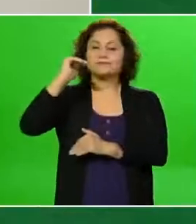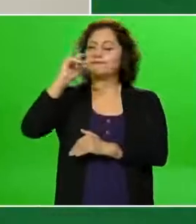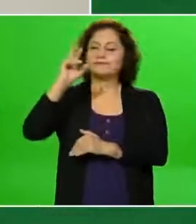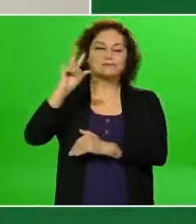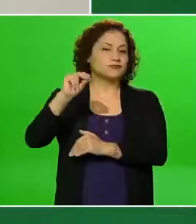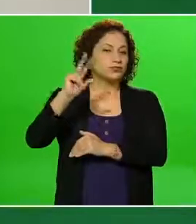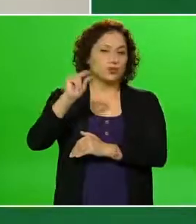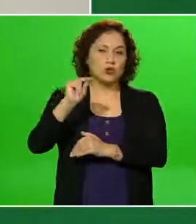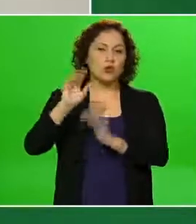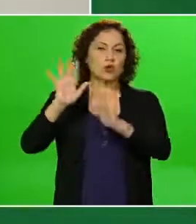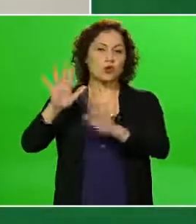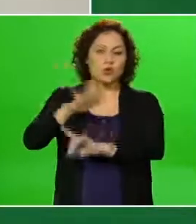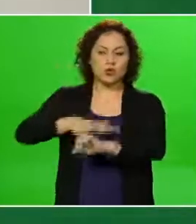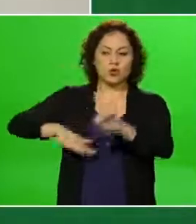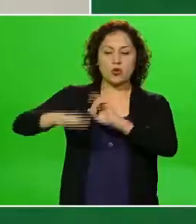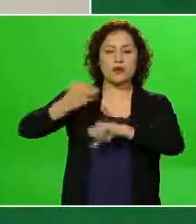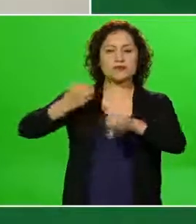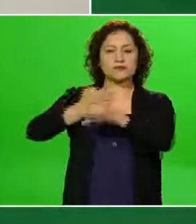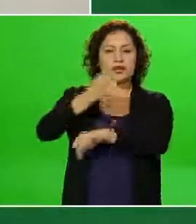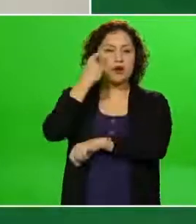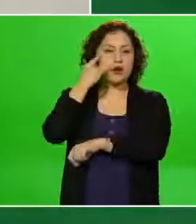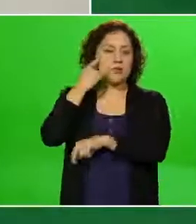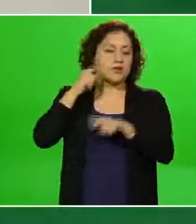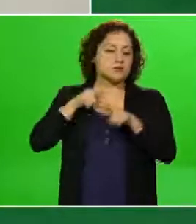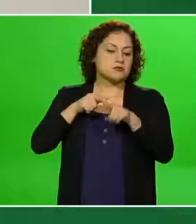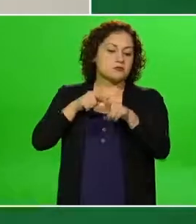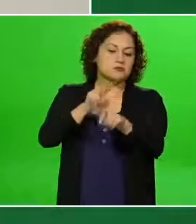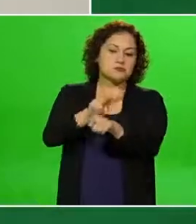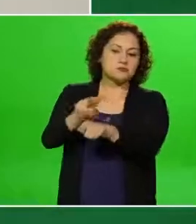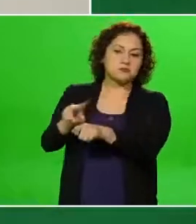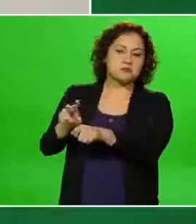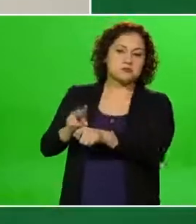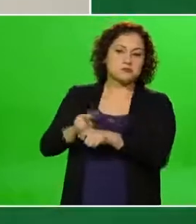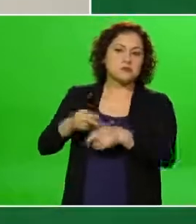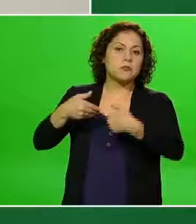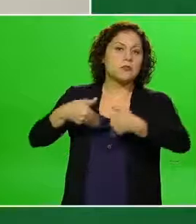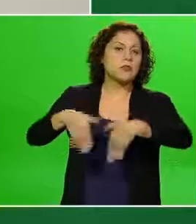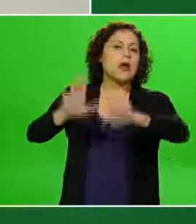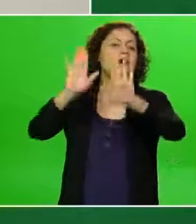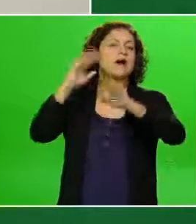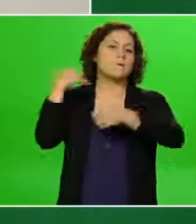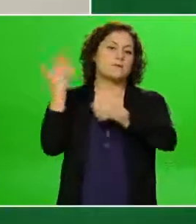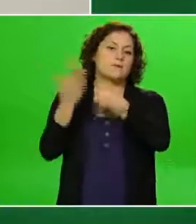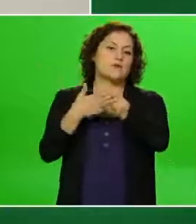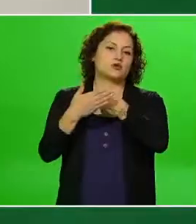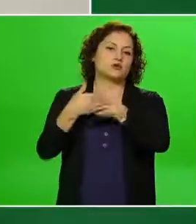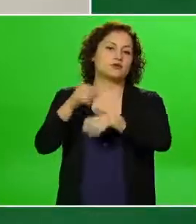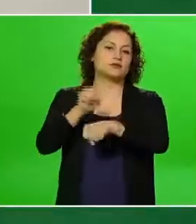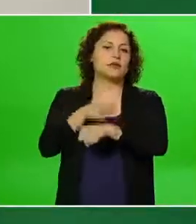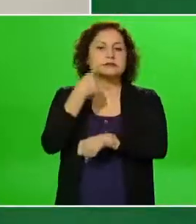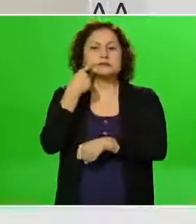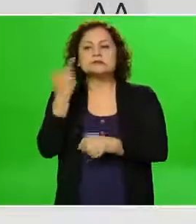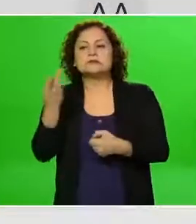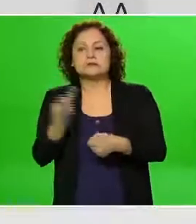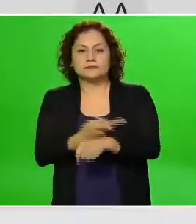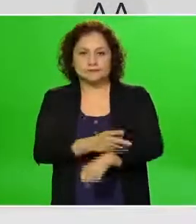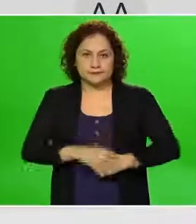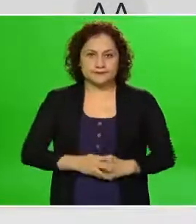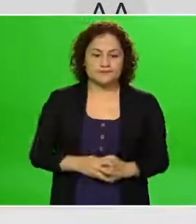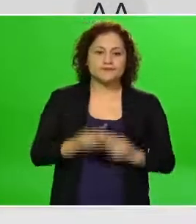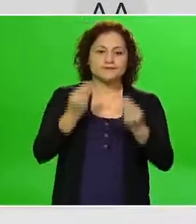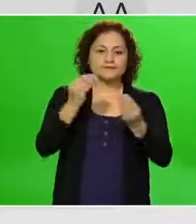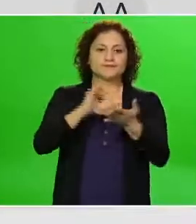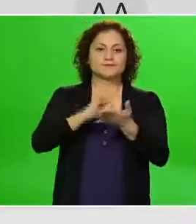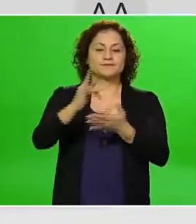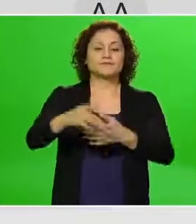de Campeche. El monitoreo obviamente va a continuar y tendremos futuros cortes en siguientes semanas. Muchas gracias. Muchas